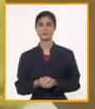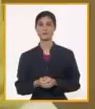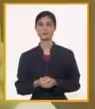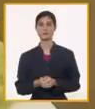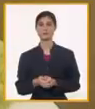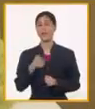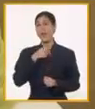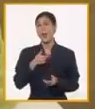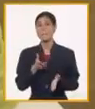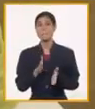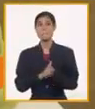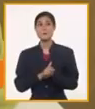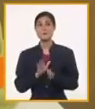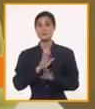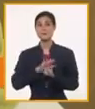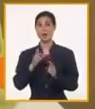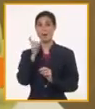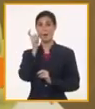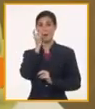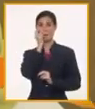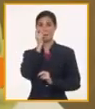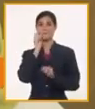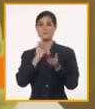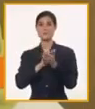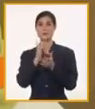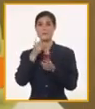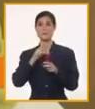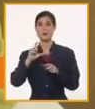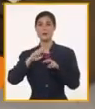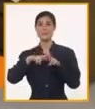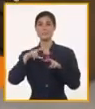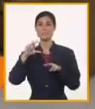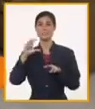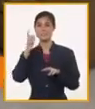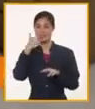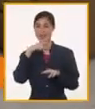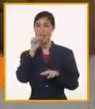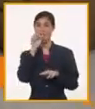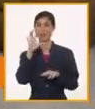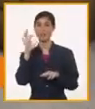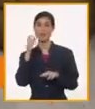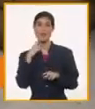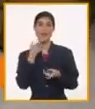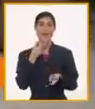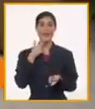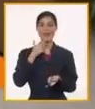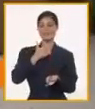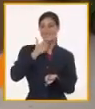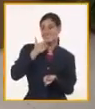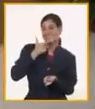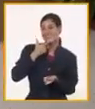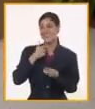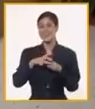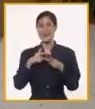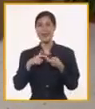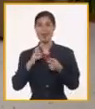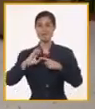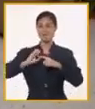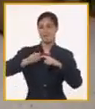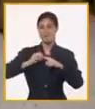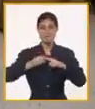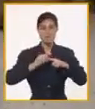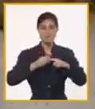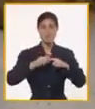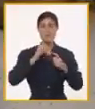encontrarme al comandante Machado como el hombre que ríe, que hace bromas y que, como dice